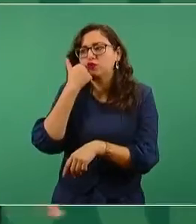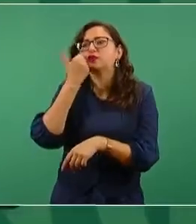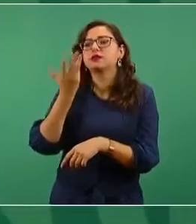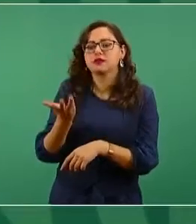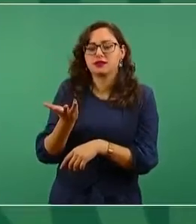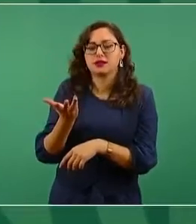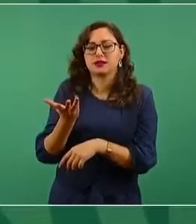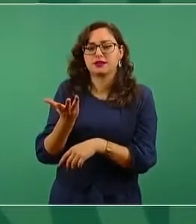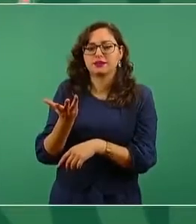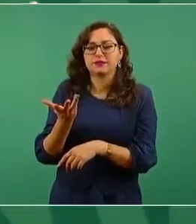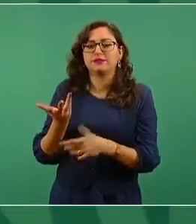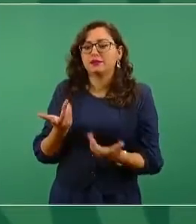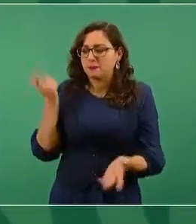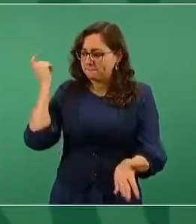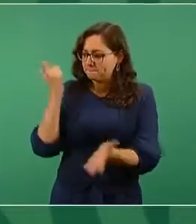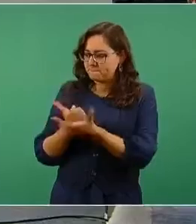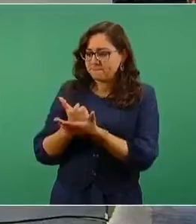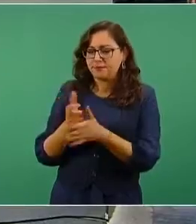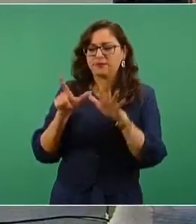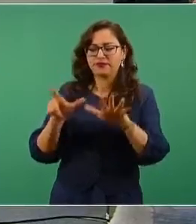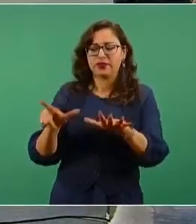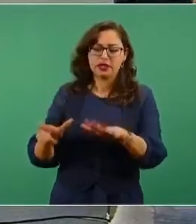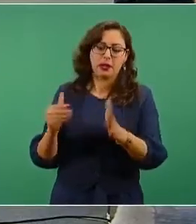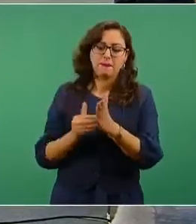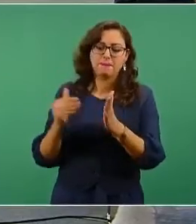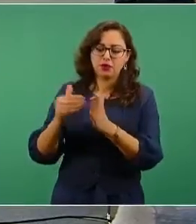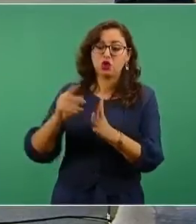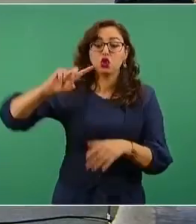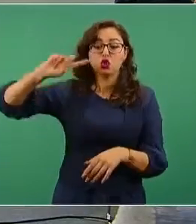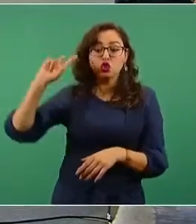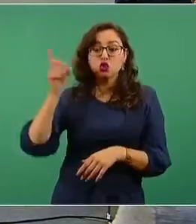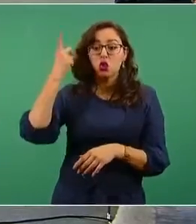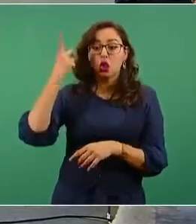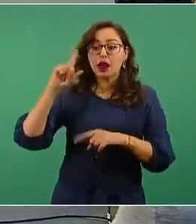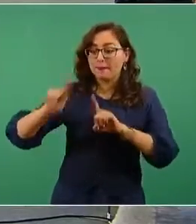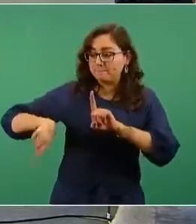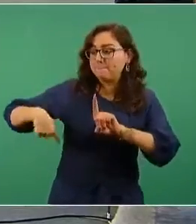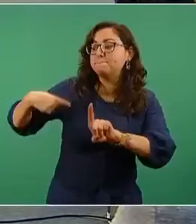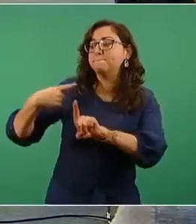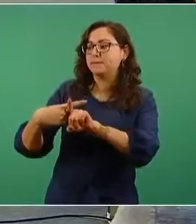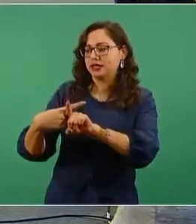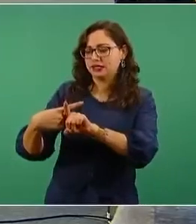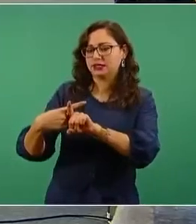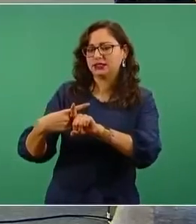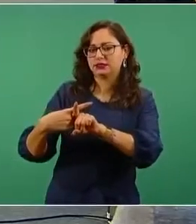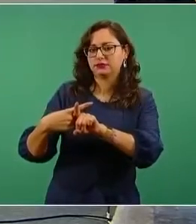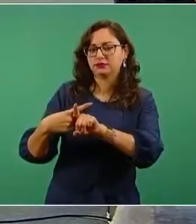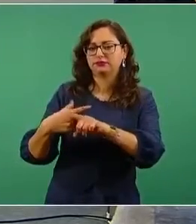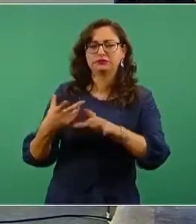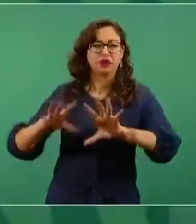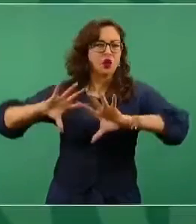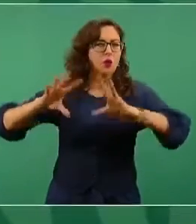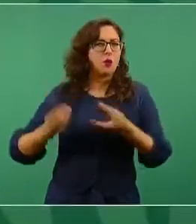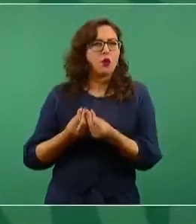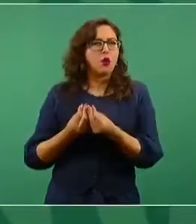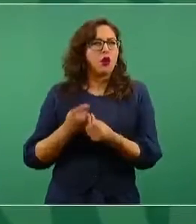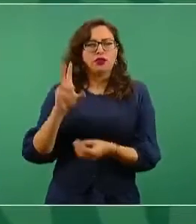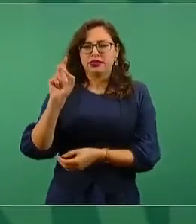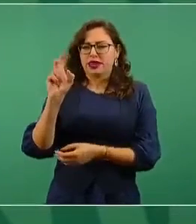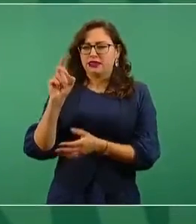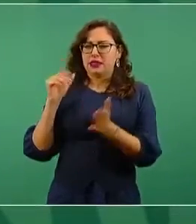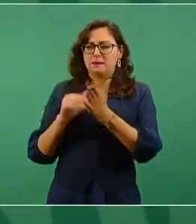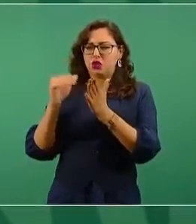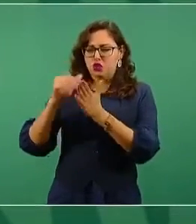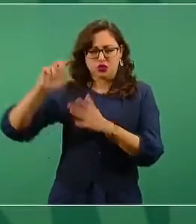con estos 17 millones de dólares más otra cantidad, alrededor de 30 millones